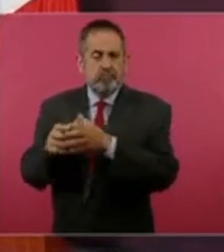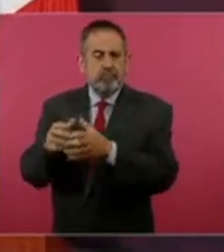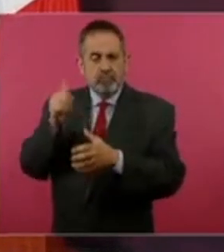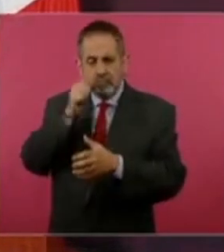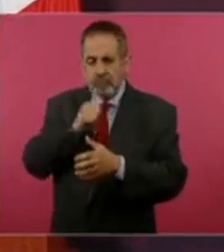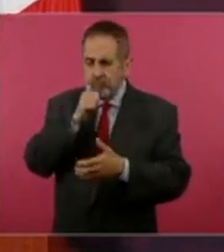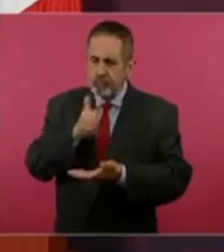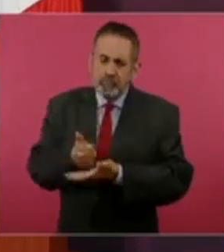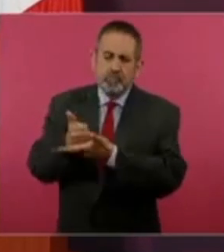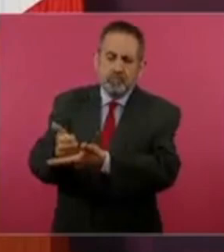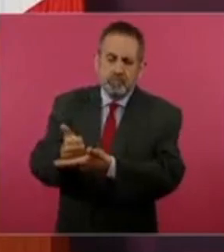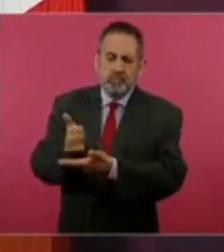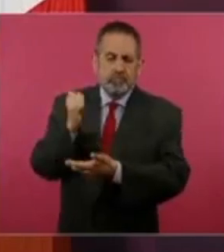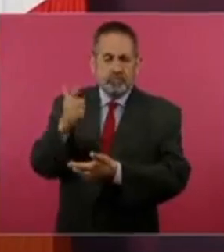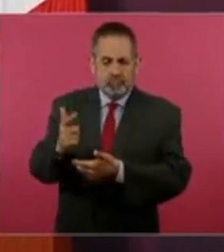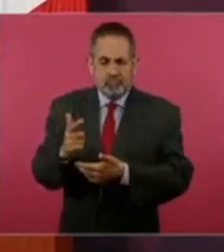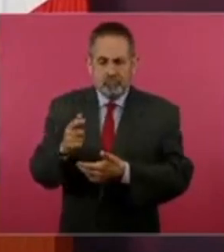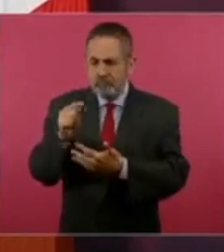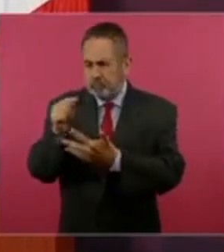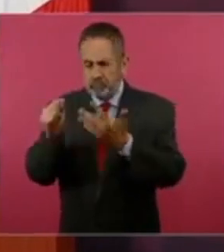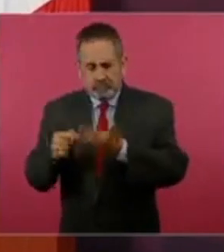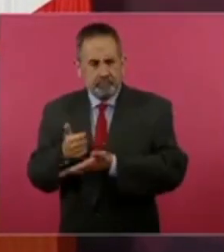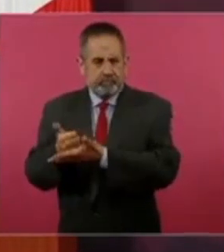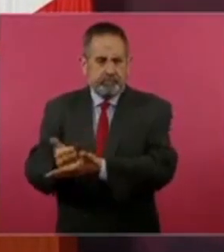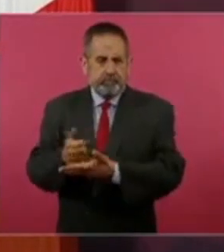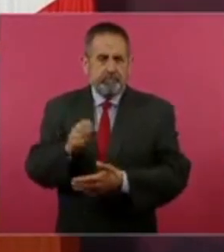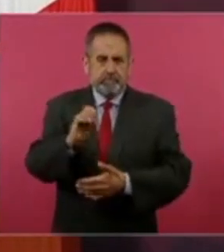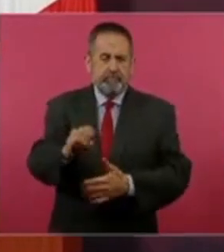siempre ayudamos en todos estos casos.